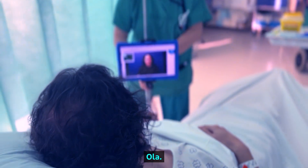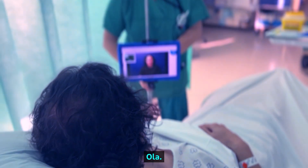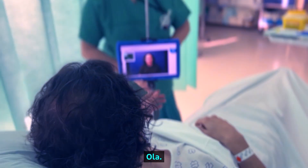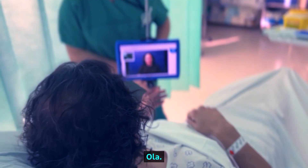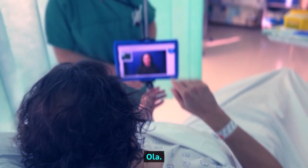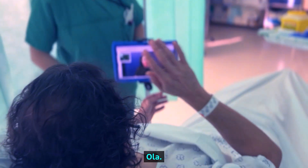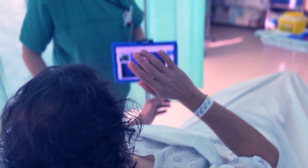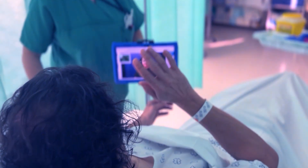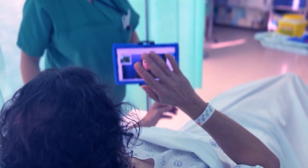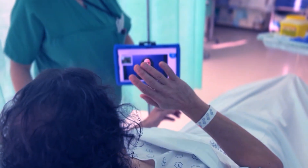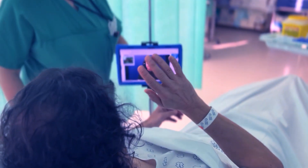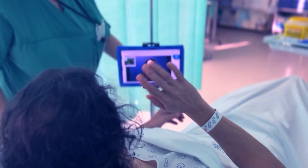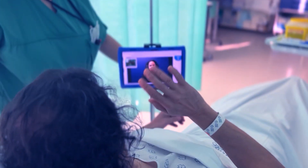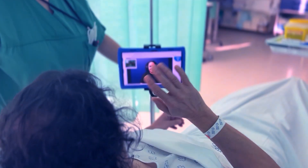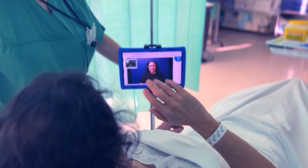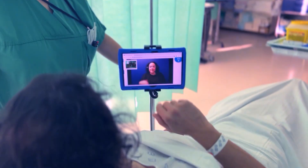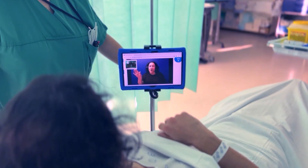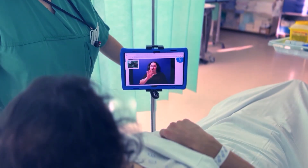Hola,